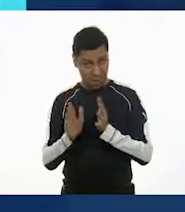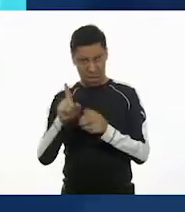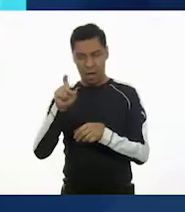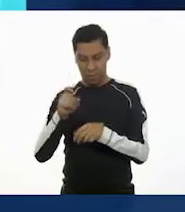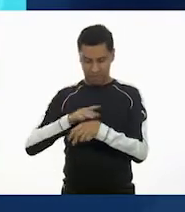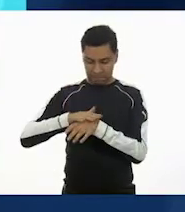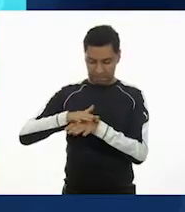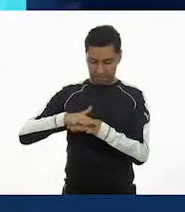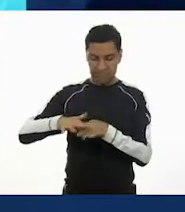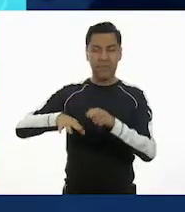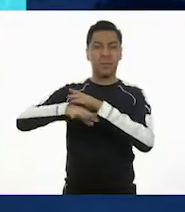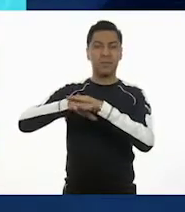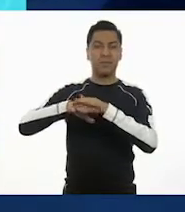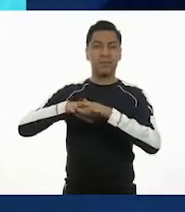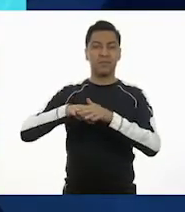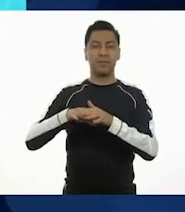agua.